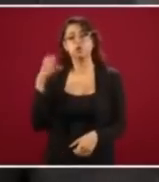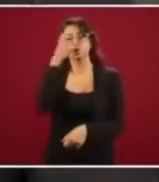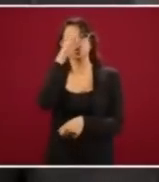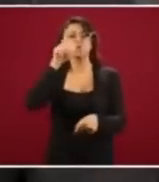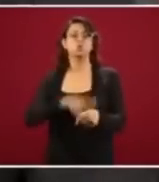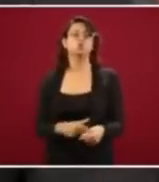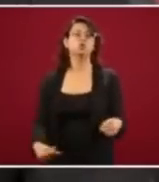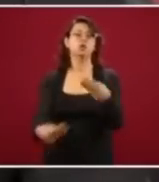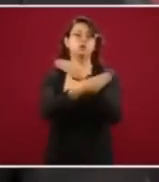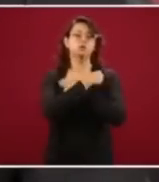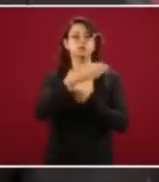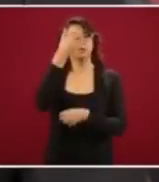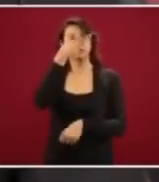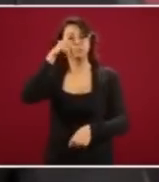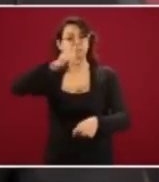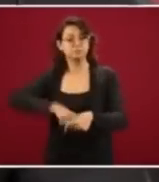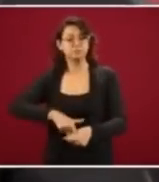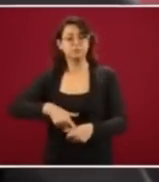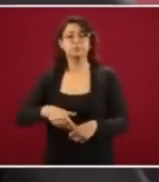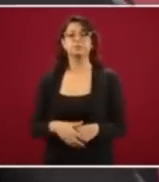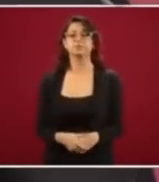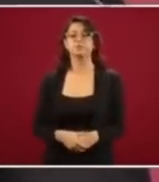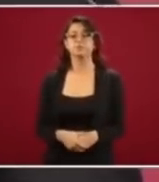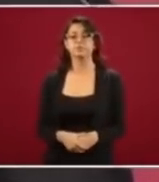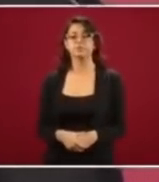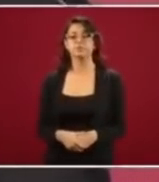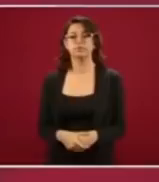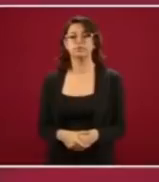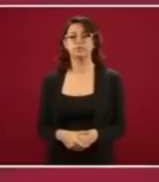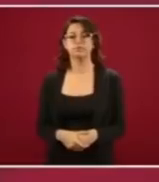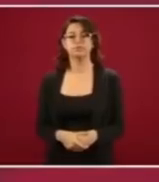culturales, morales, espirituales, y que